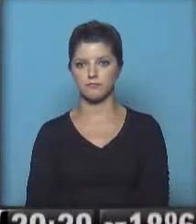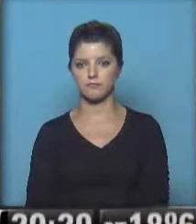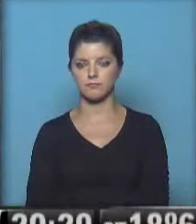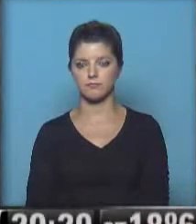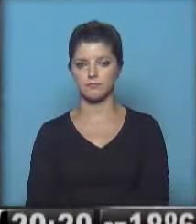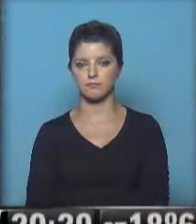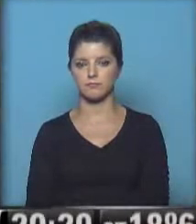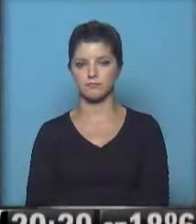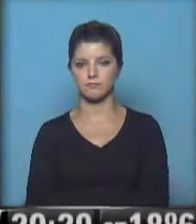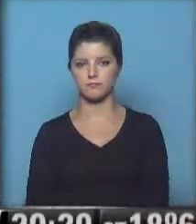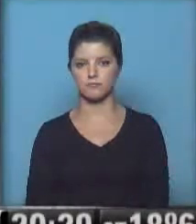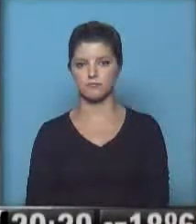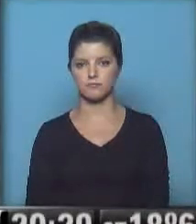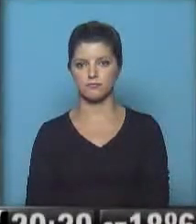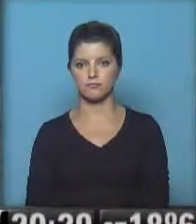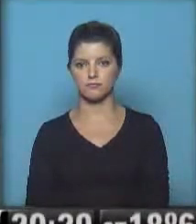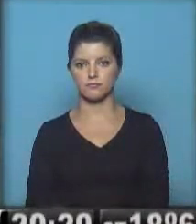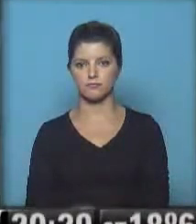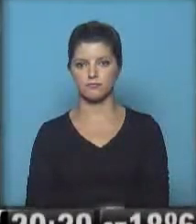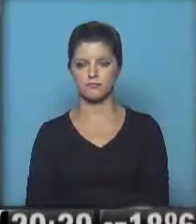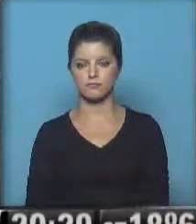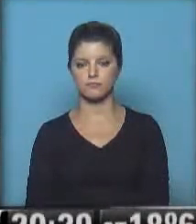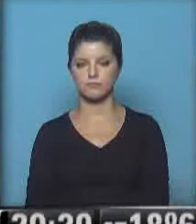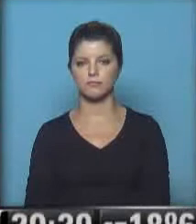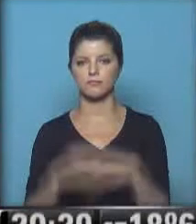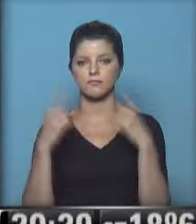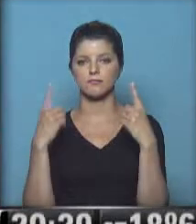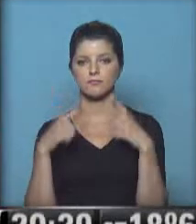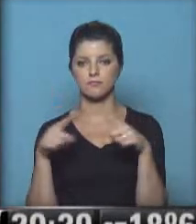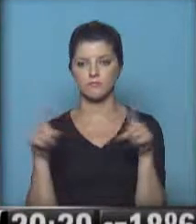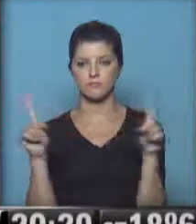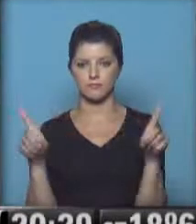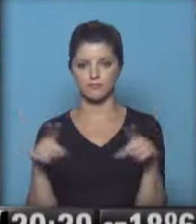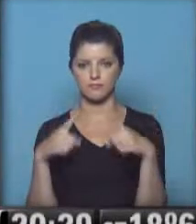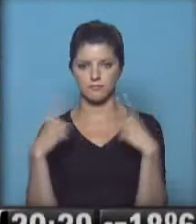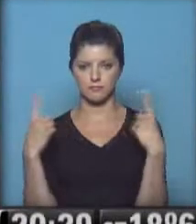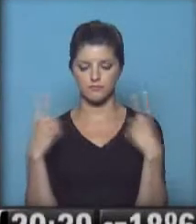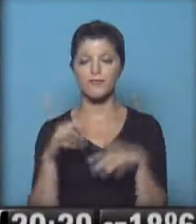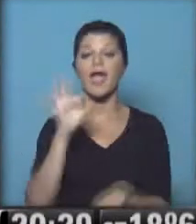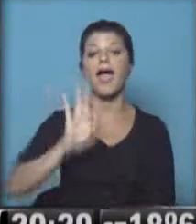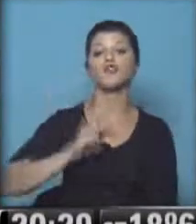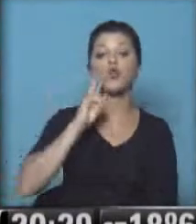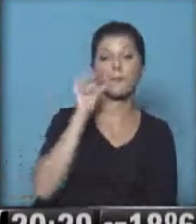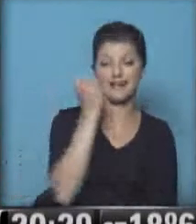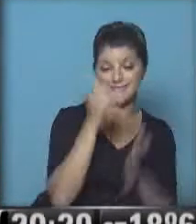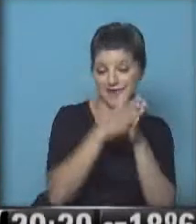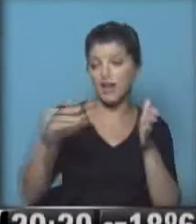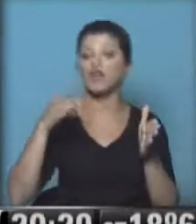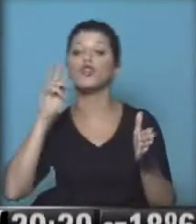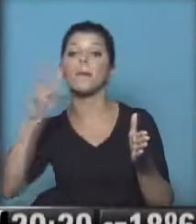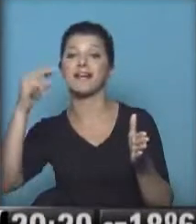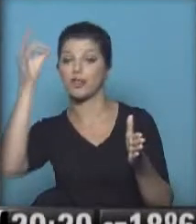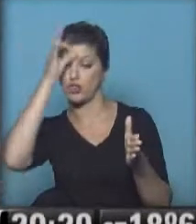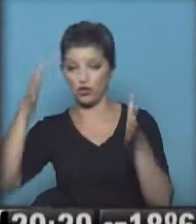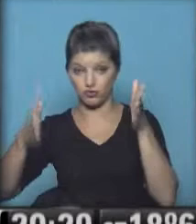caliento, pero la muerte siempre llega a su debido tiempo. Te adivino el pensamiento, quisieras que... Entre 2006 y 2012 se registraron en